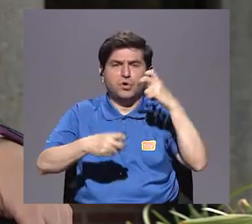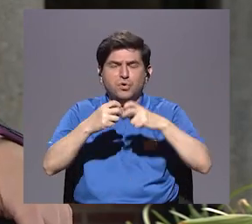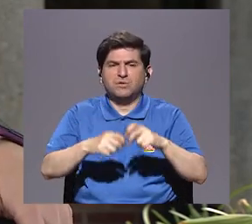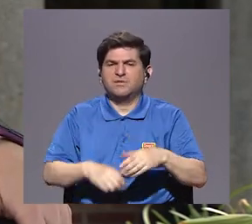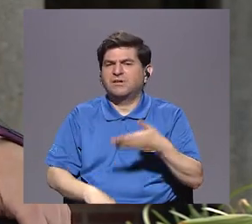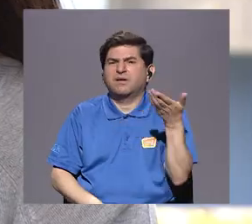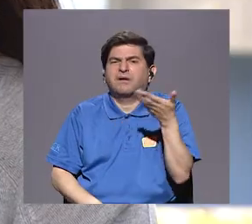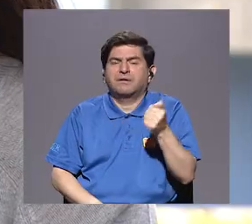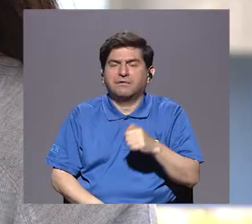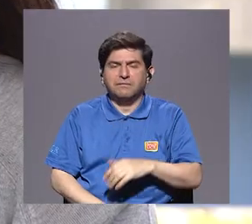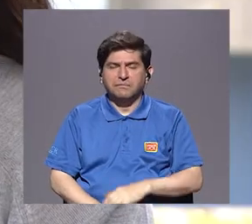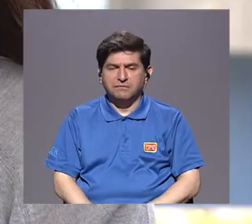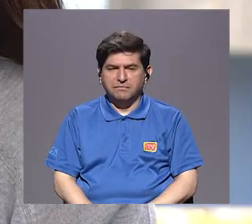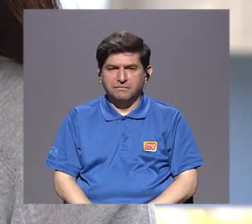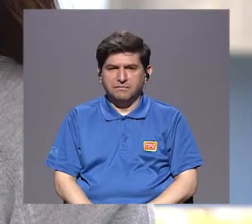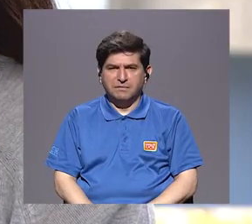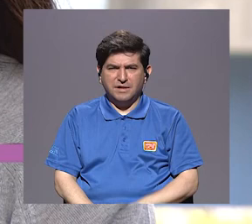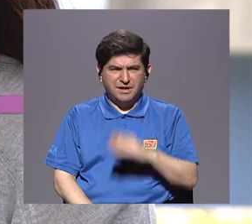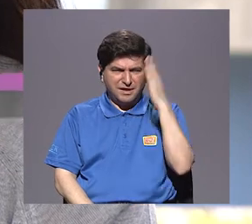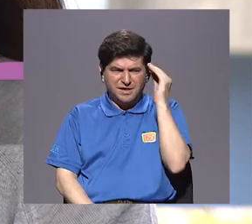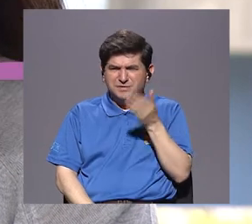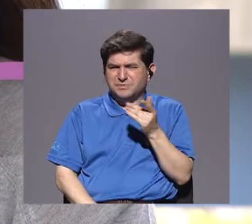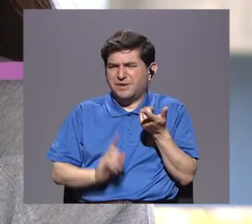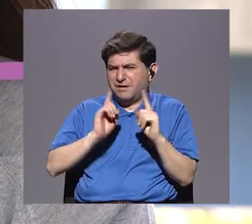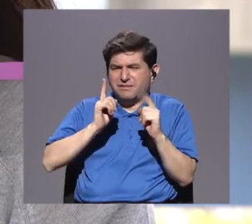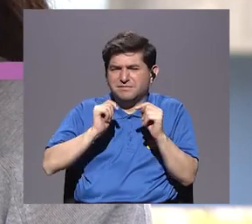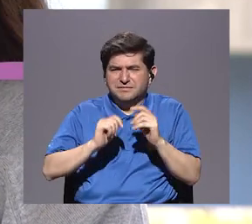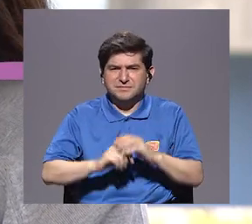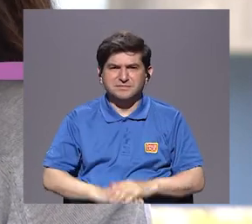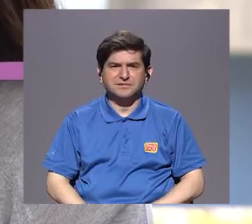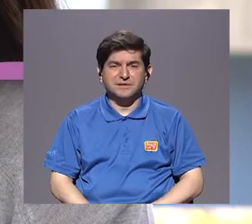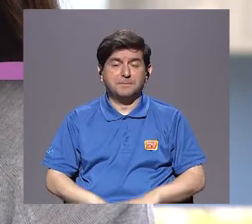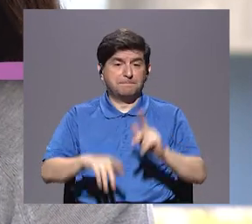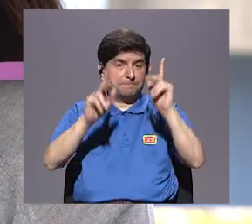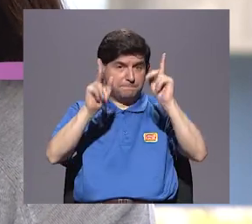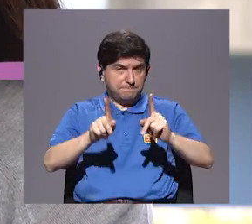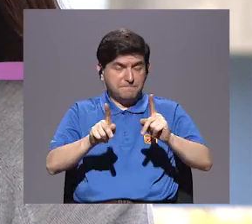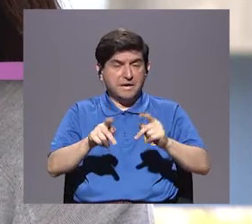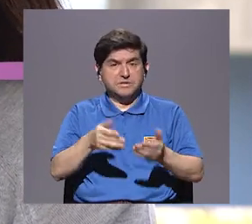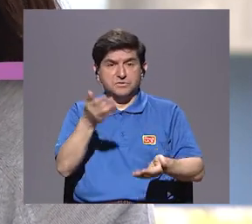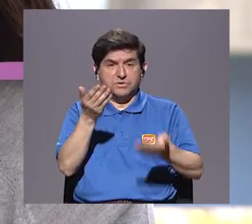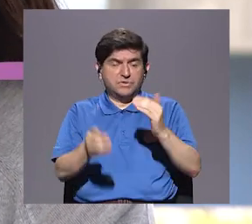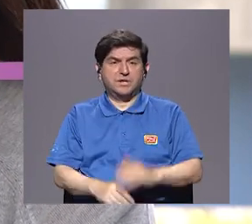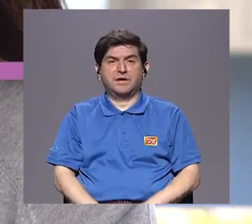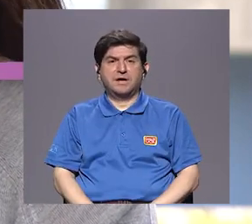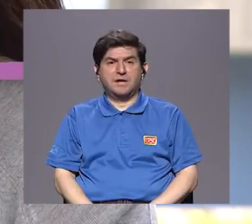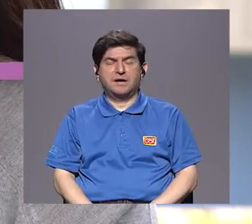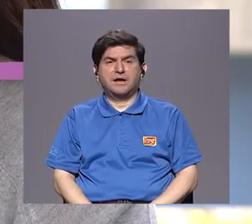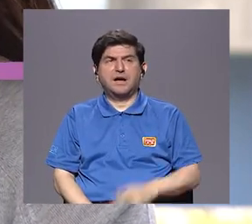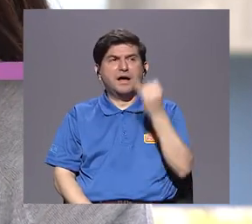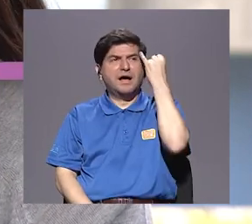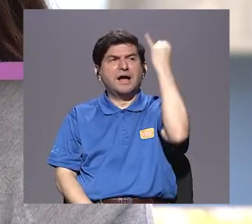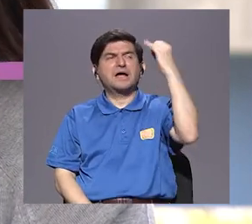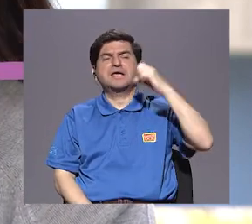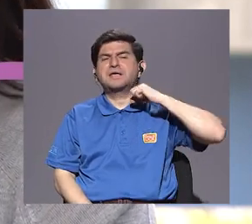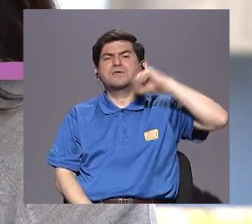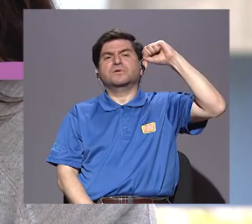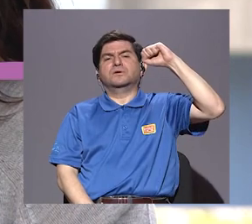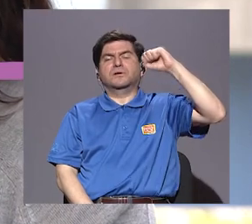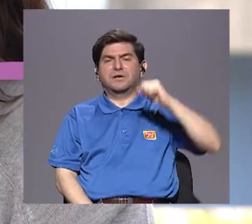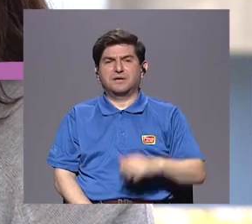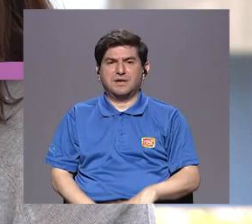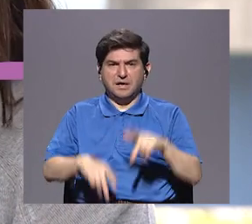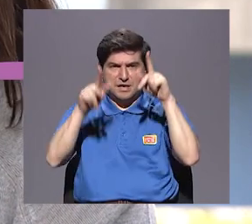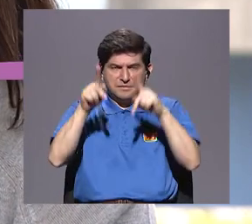problemas? Que vive. Bueno, una persona que está viviendo ideación suicida es una